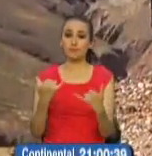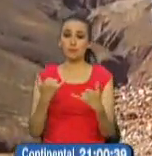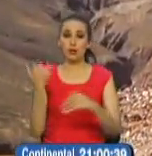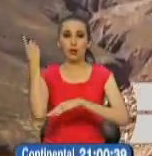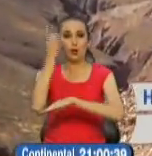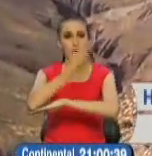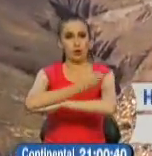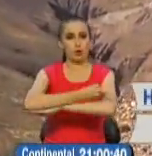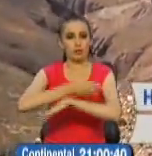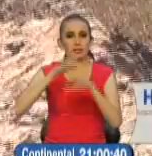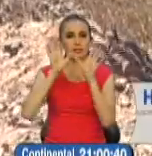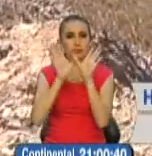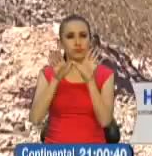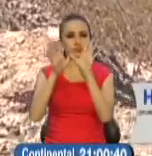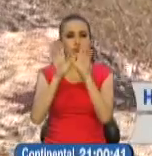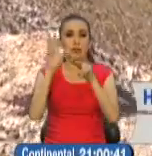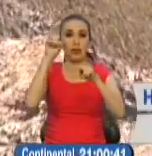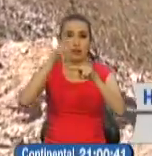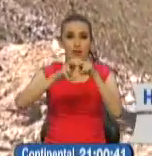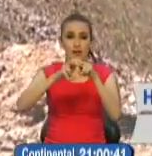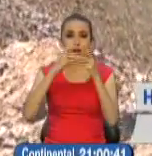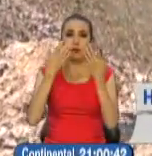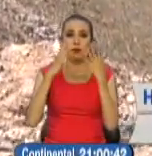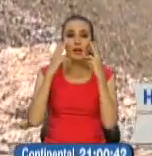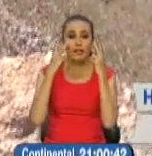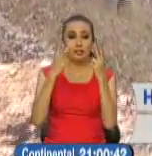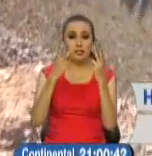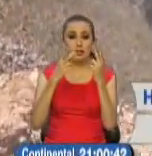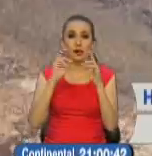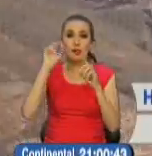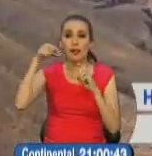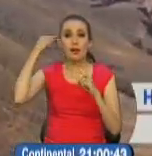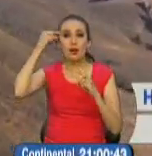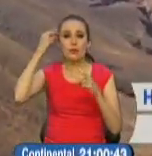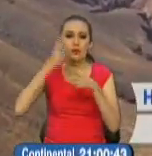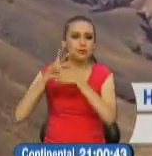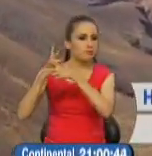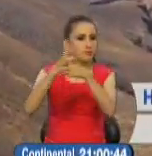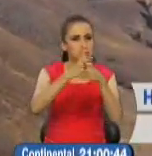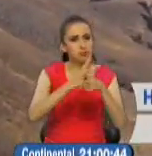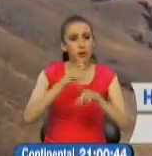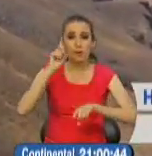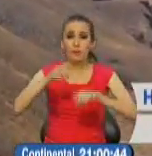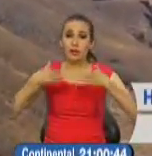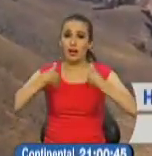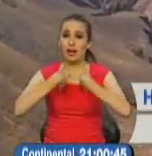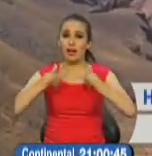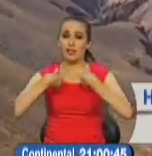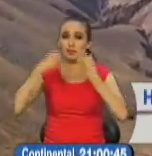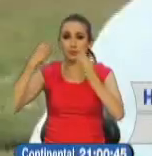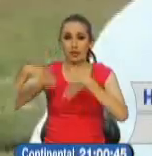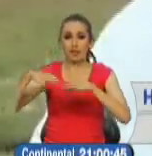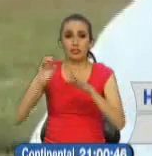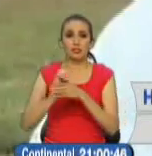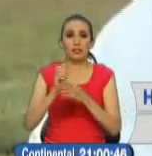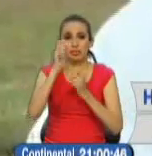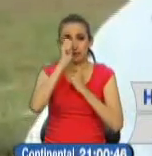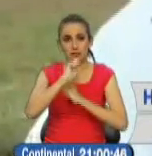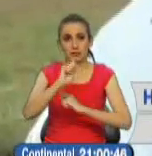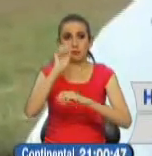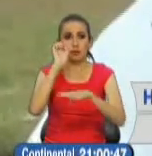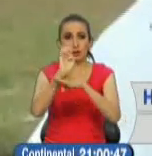conmemora el Día del Cóndor. El Gobierno Nacional implementó varias medidas para proteger a esta ave símbolo del país. Mi